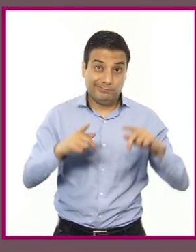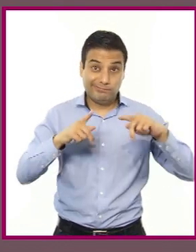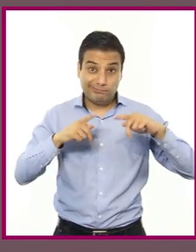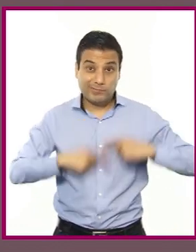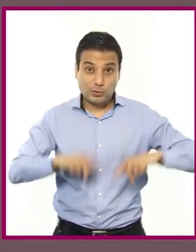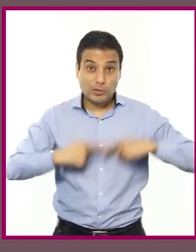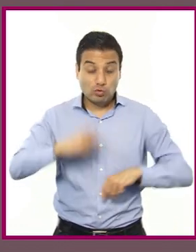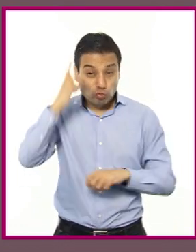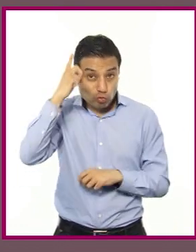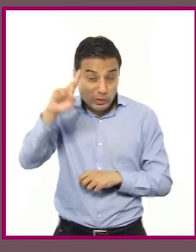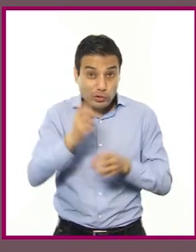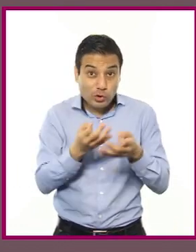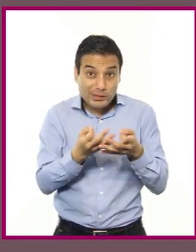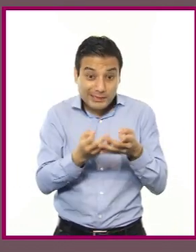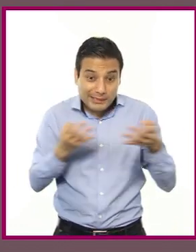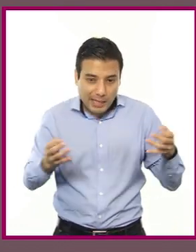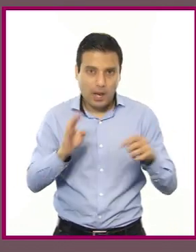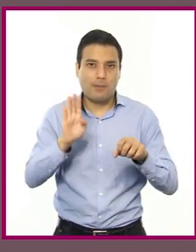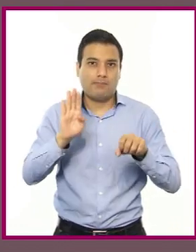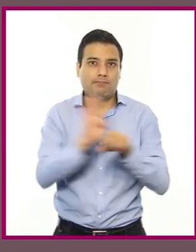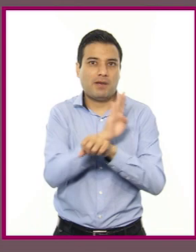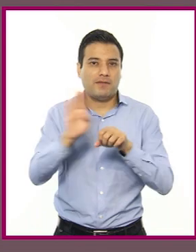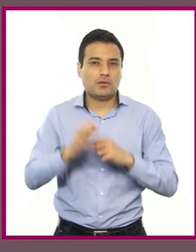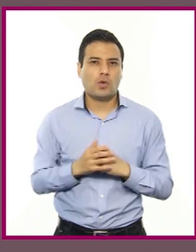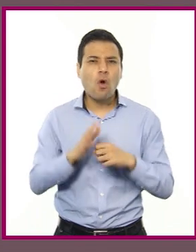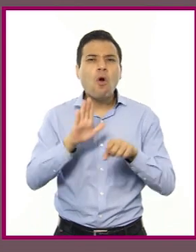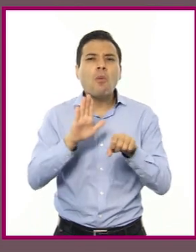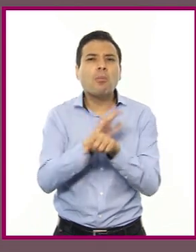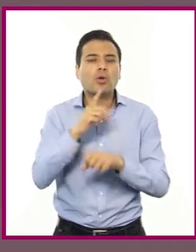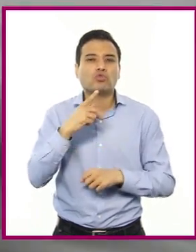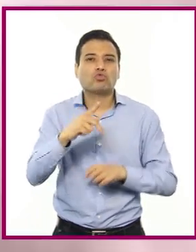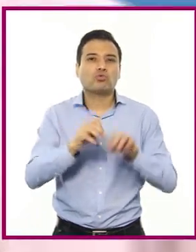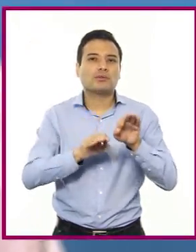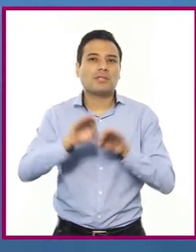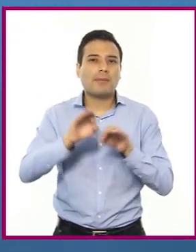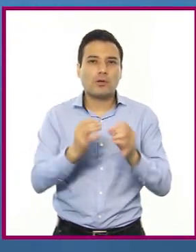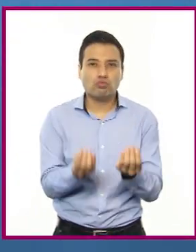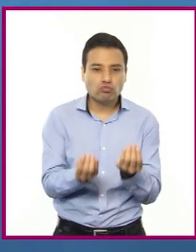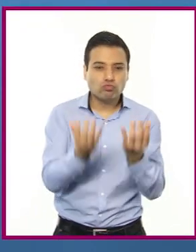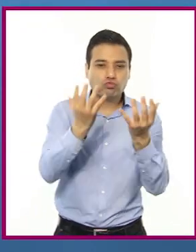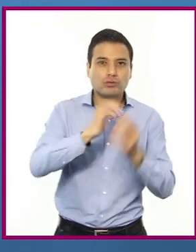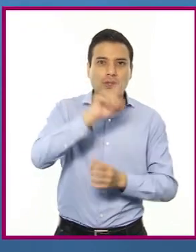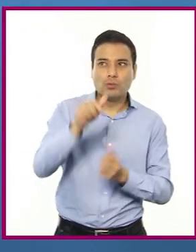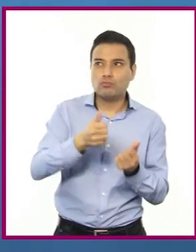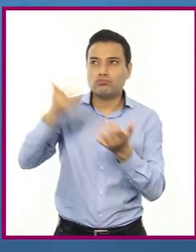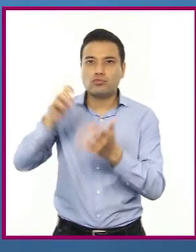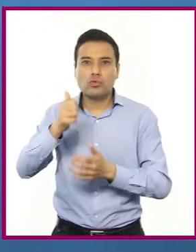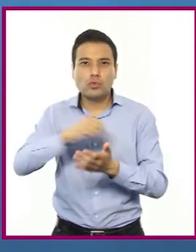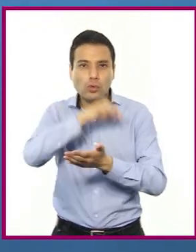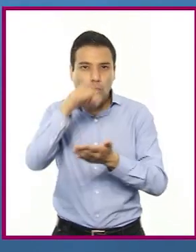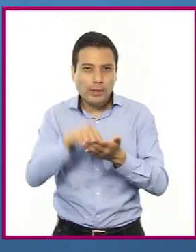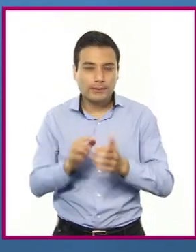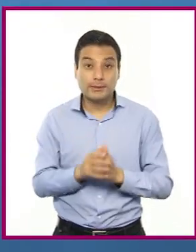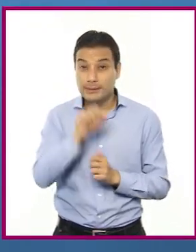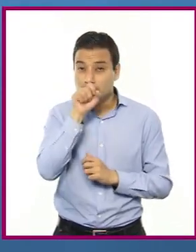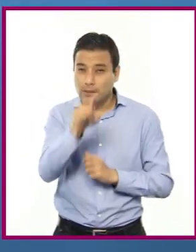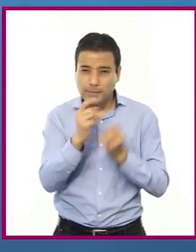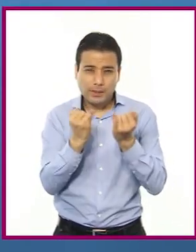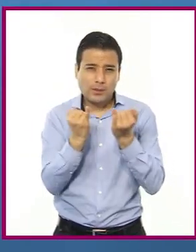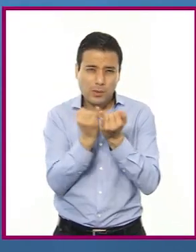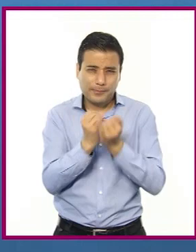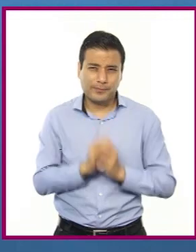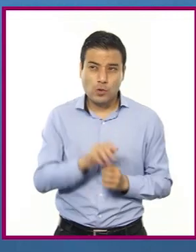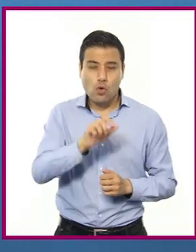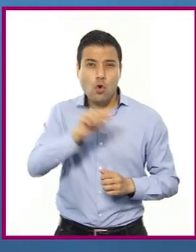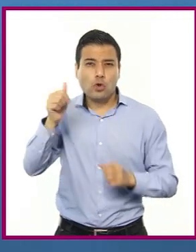propietarios, quienes se dedicaban principalmente a la exportación. De manera simultánea, a nivel